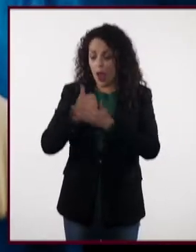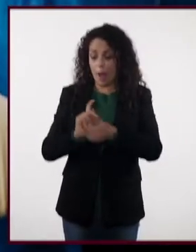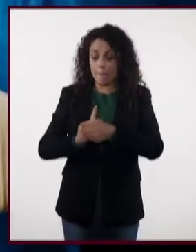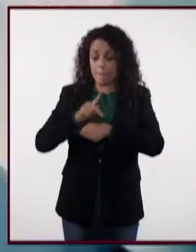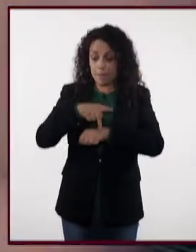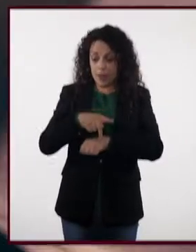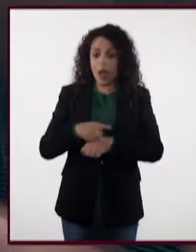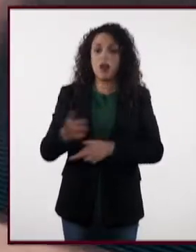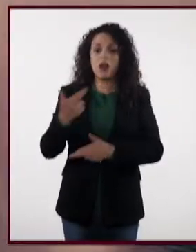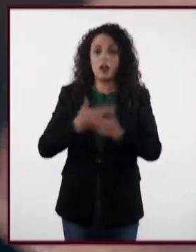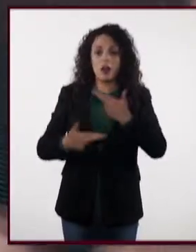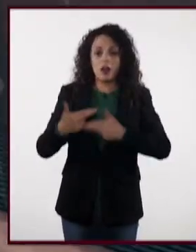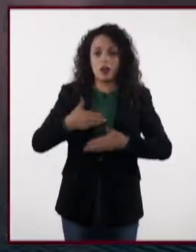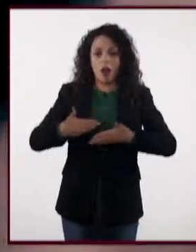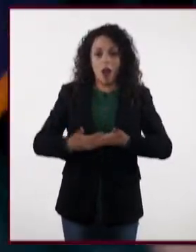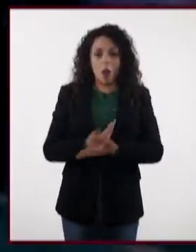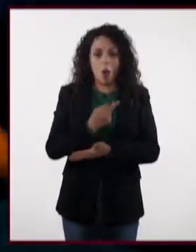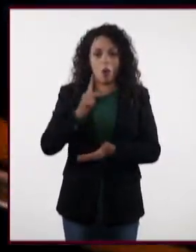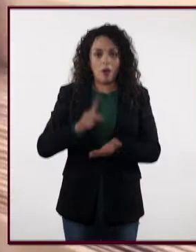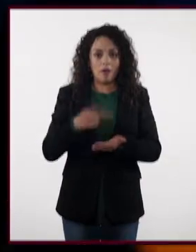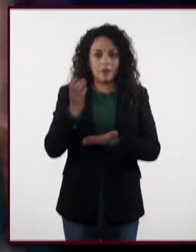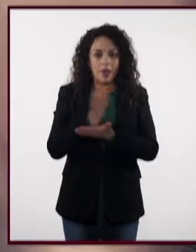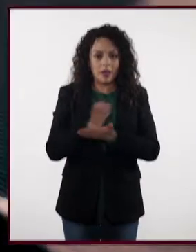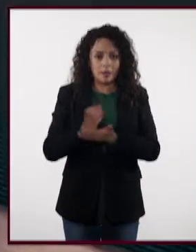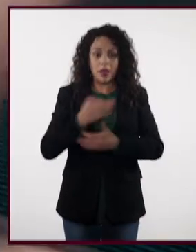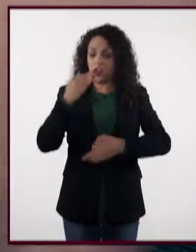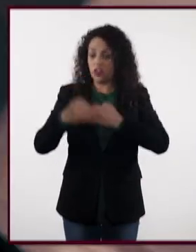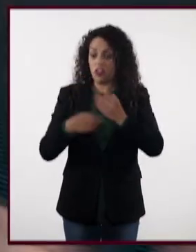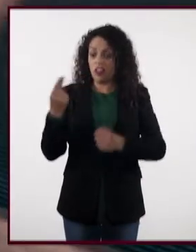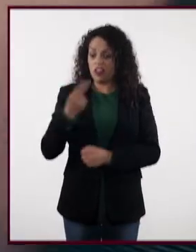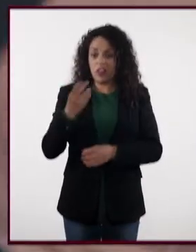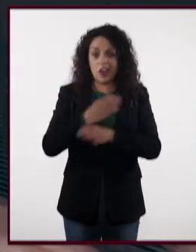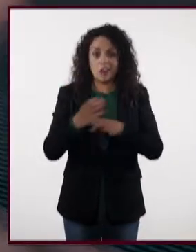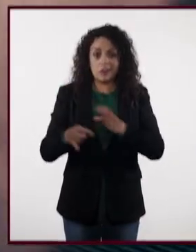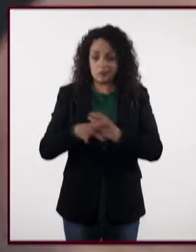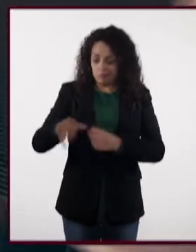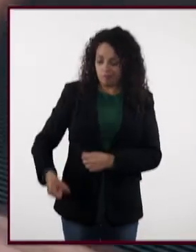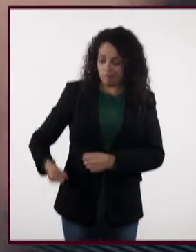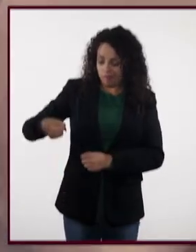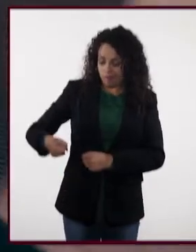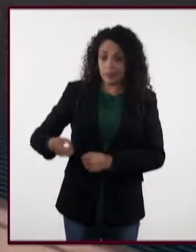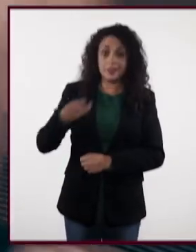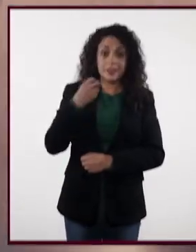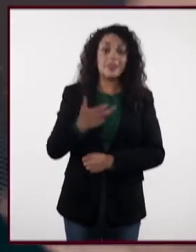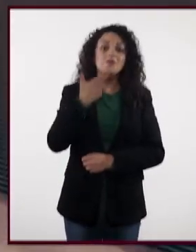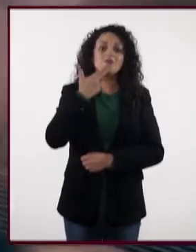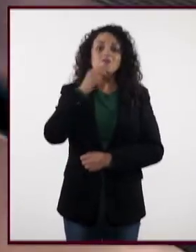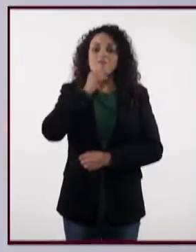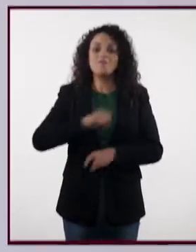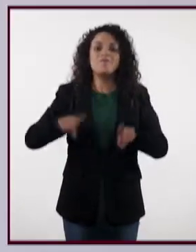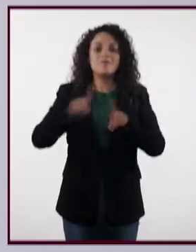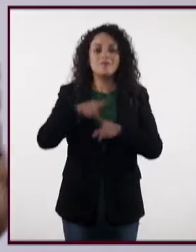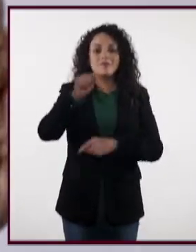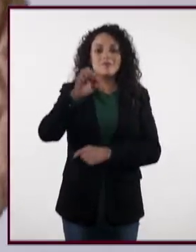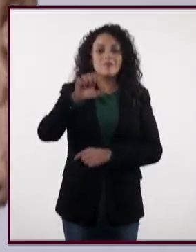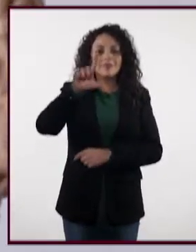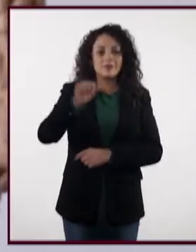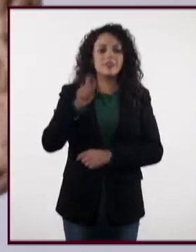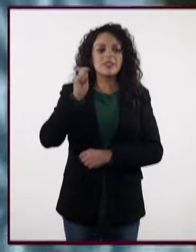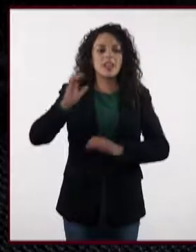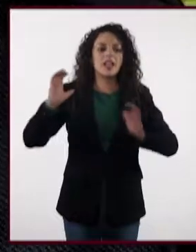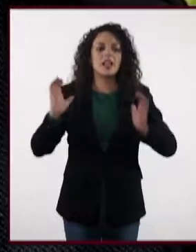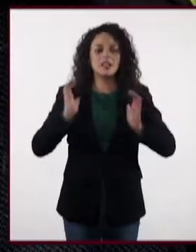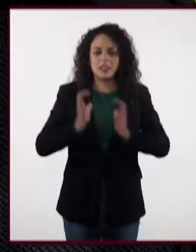piel. Todos necesitamos cargar cosas, y ese es otro uso importante de los textiles, la creación de